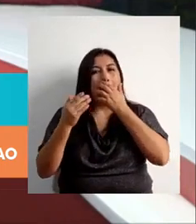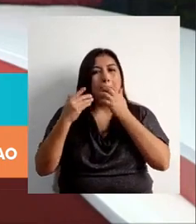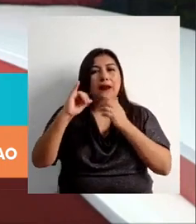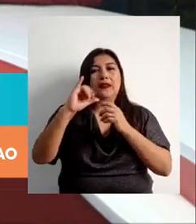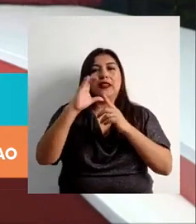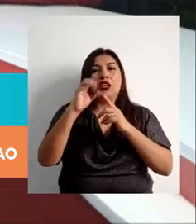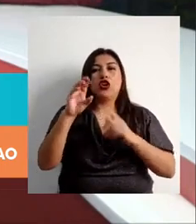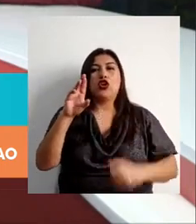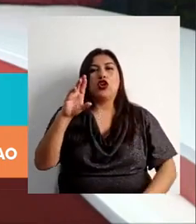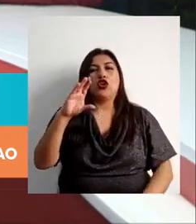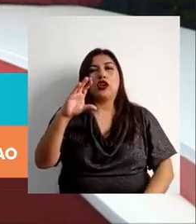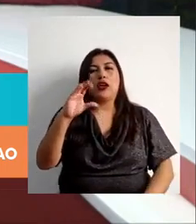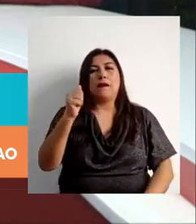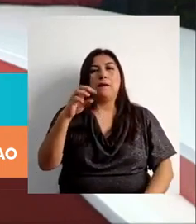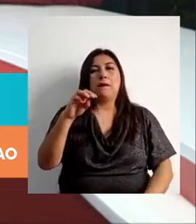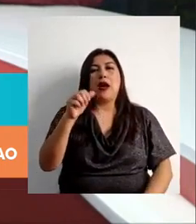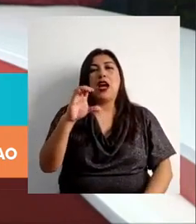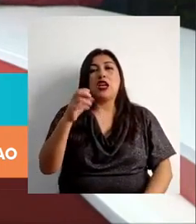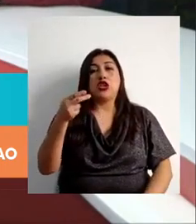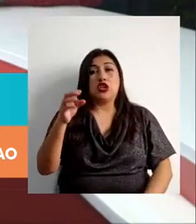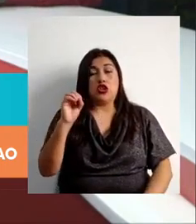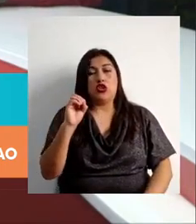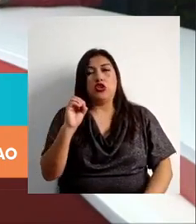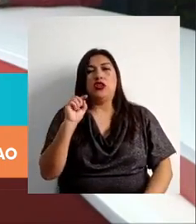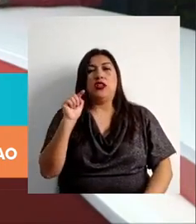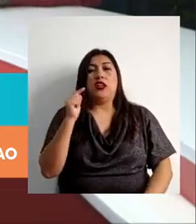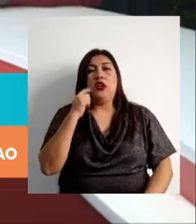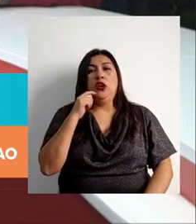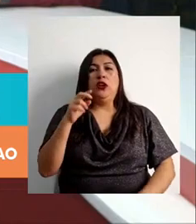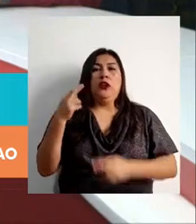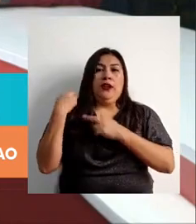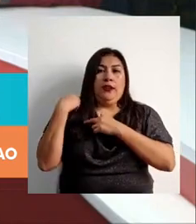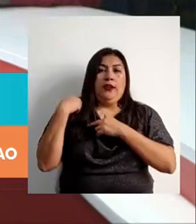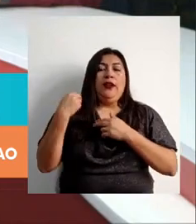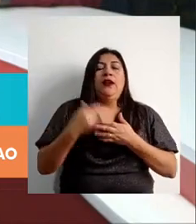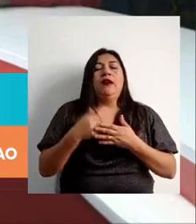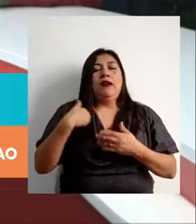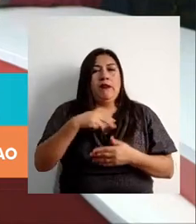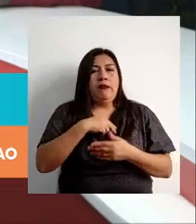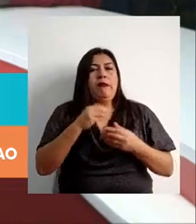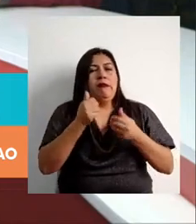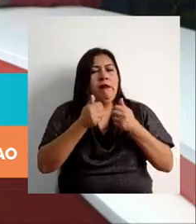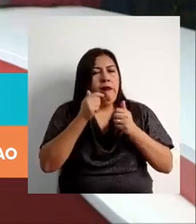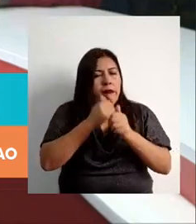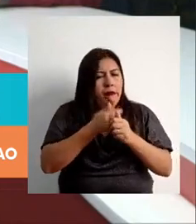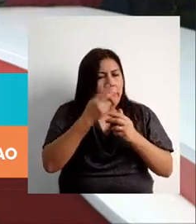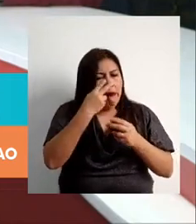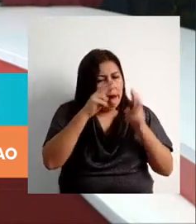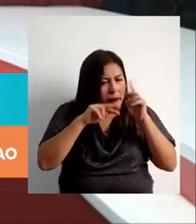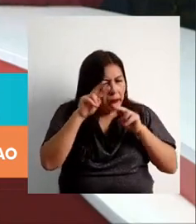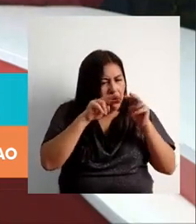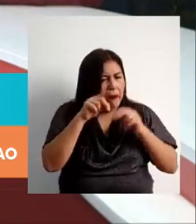es. Estamos básicamente realizando acciones en cumplimiento de la política nacional